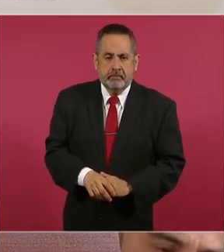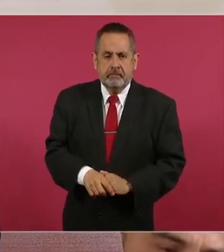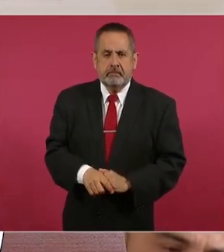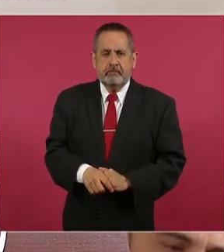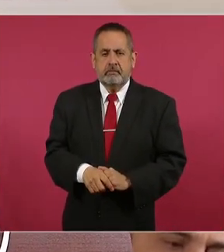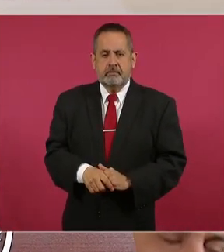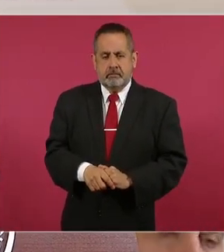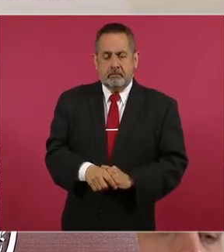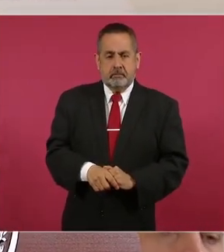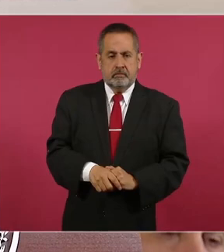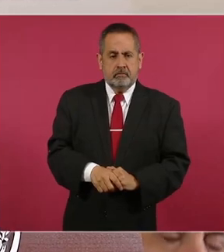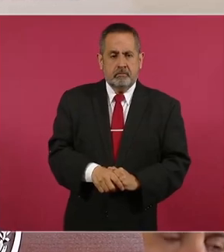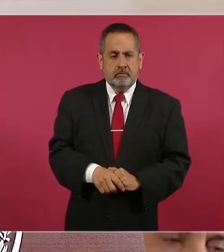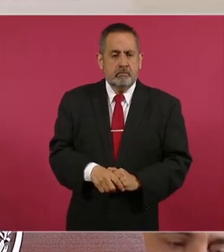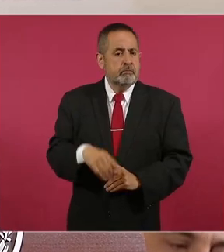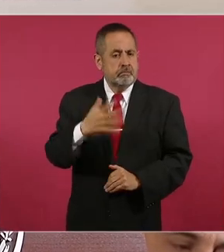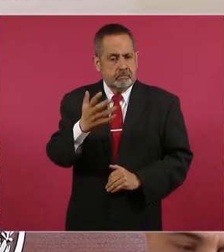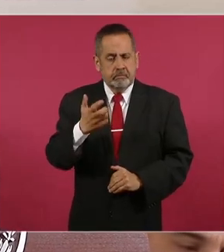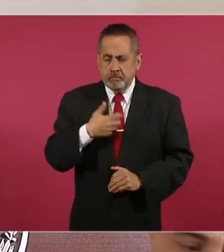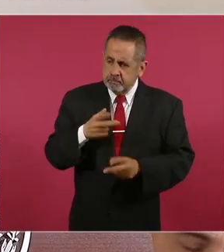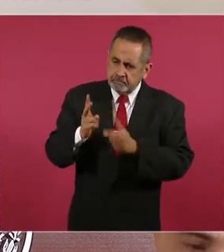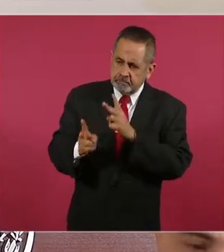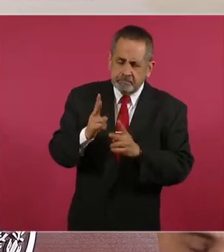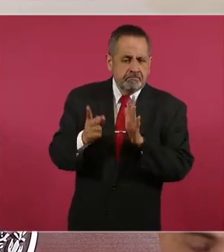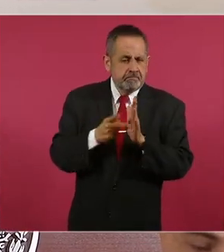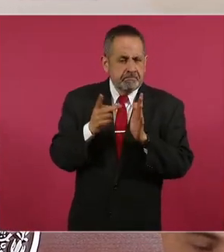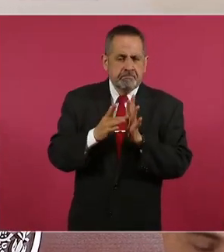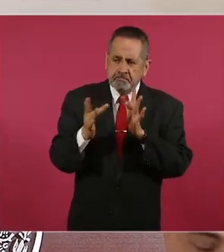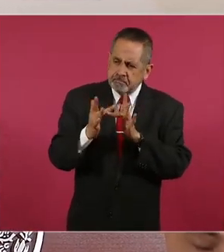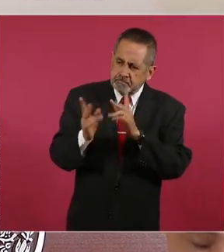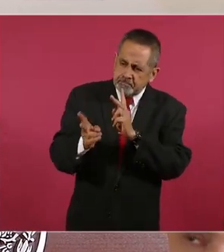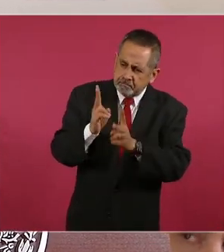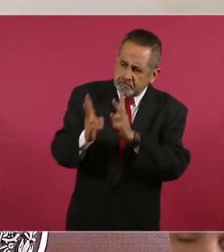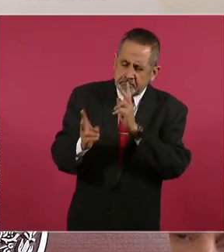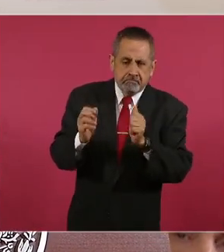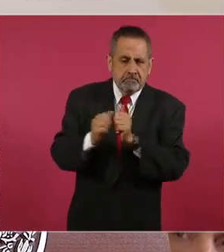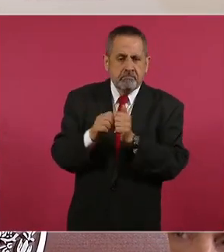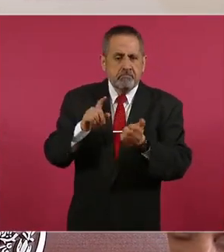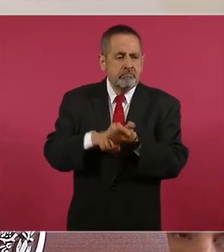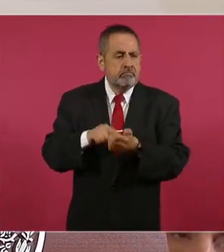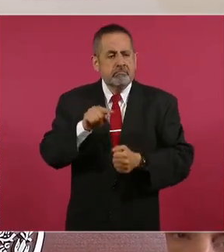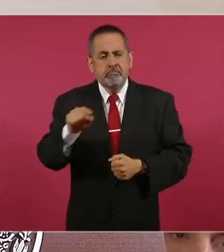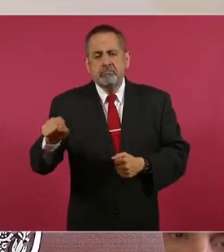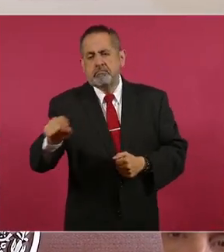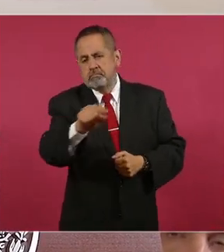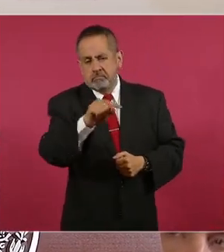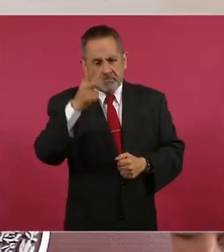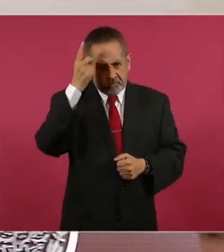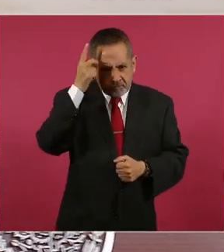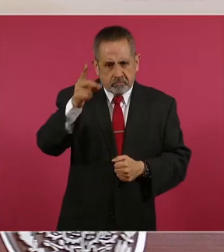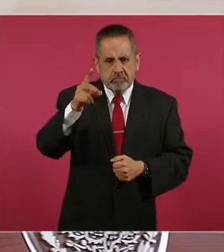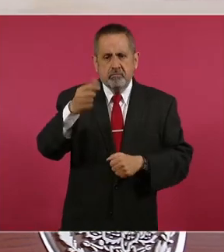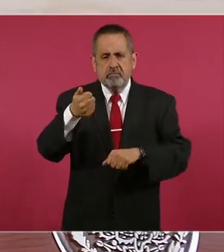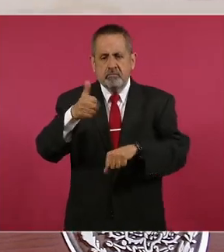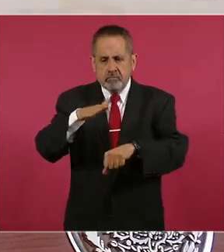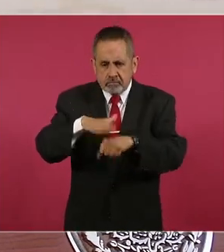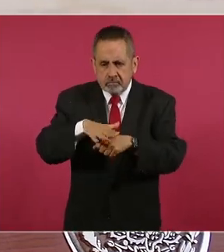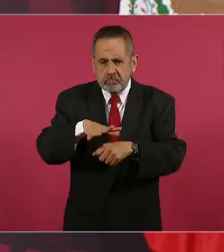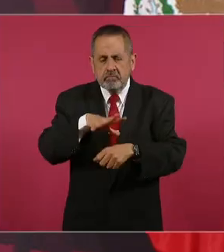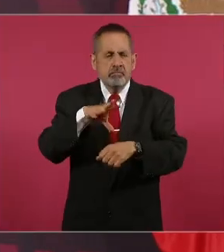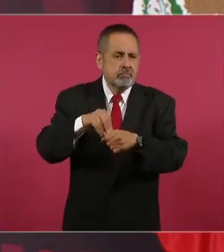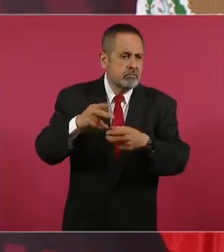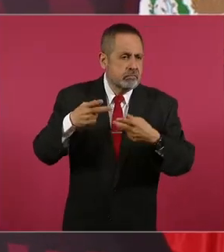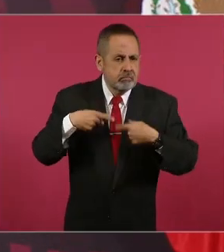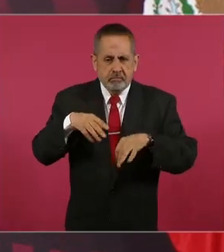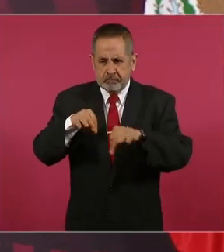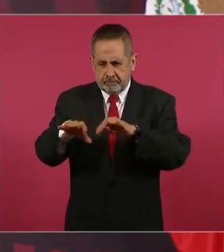yo tengo pláticas seguidas con los dueños y administradores y